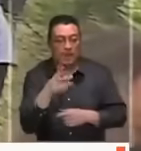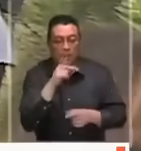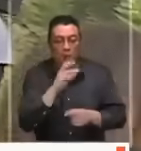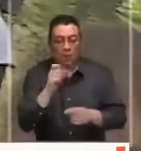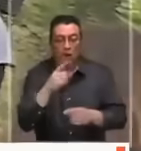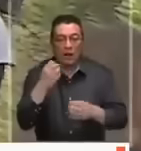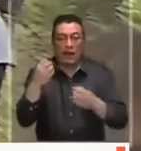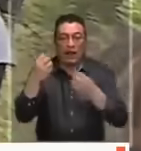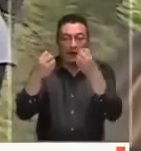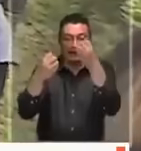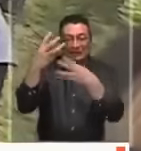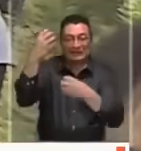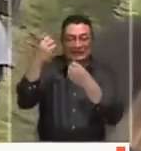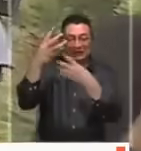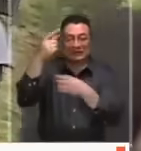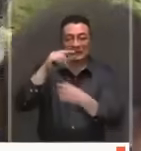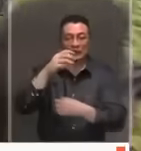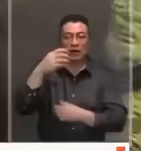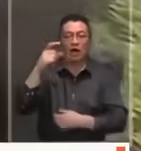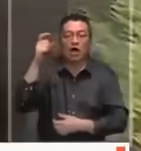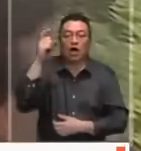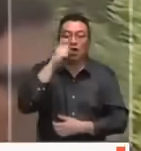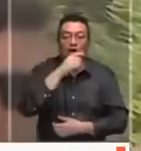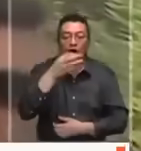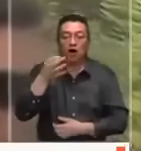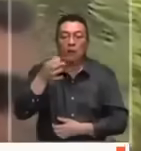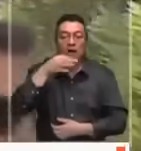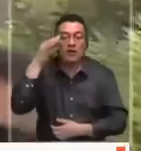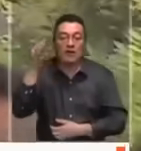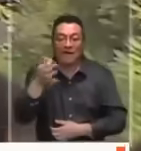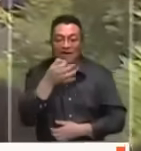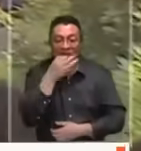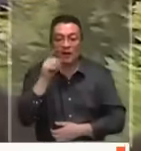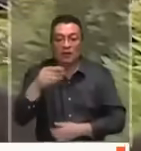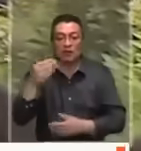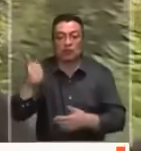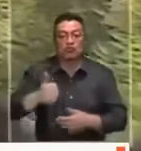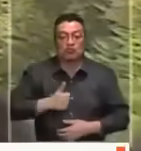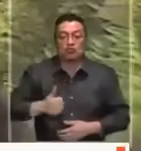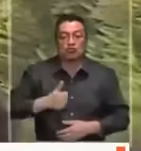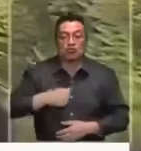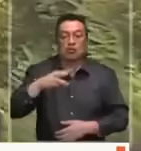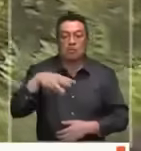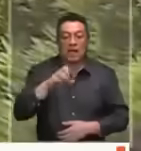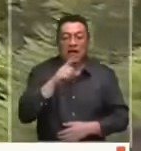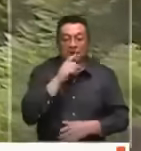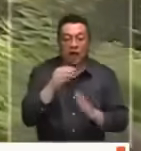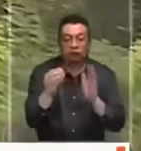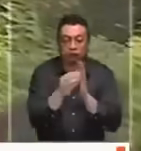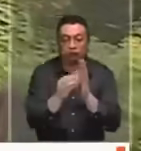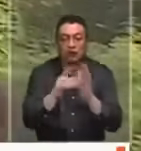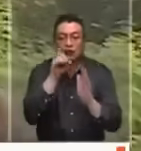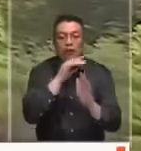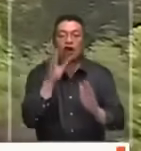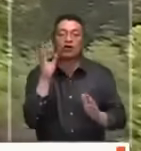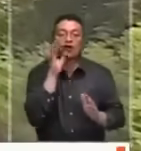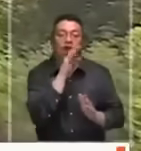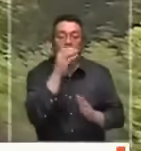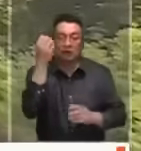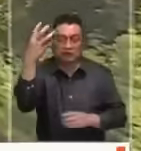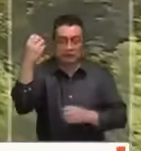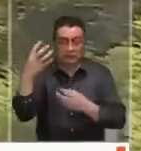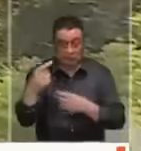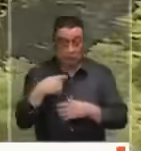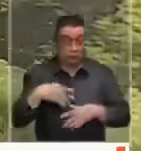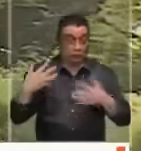unos semáforos que donde se evaluaba si había cumplido con las metas o no. Ah, claro, era, por los colores, que sí. Por los colores, sí. Que era un poco del terror. Y era,